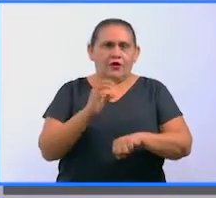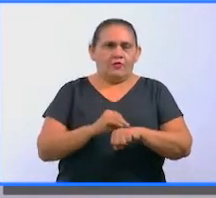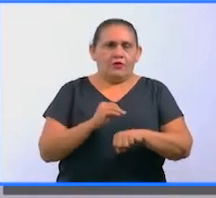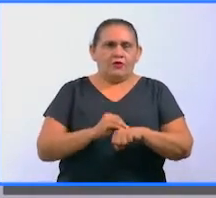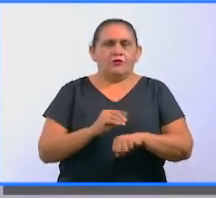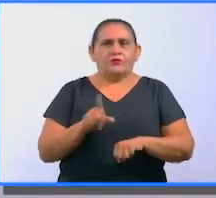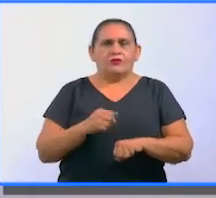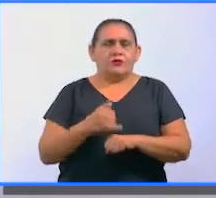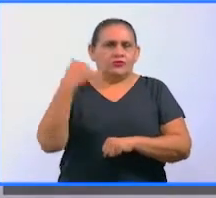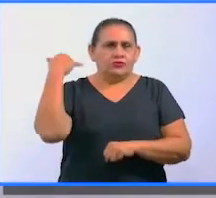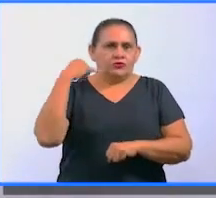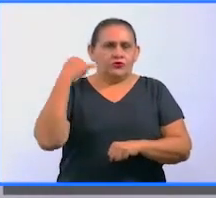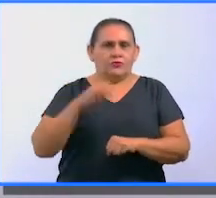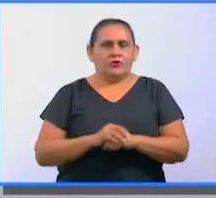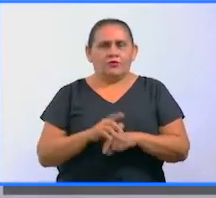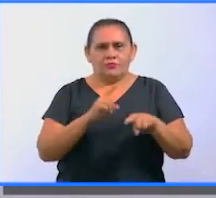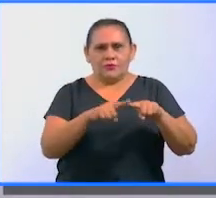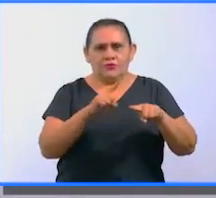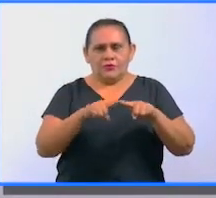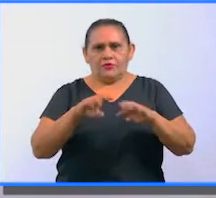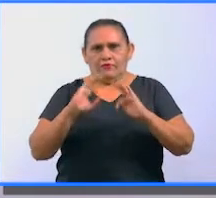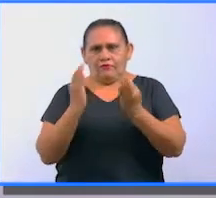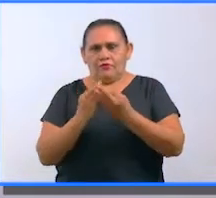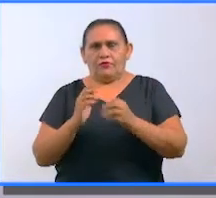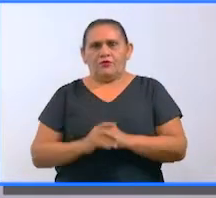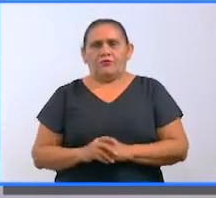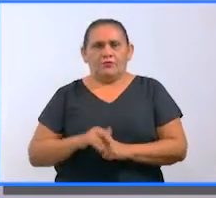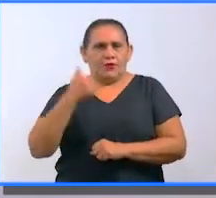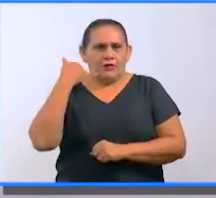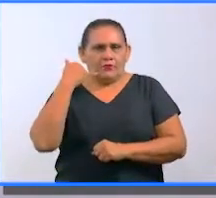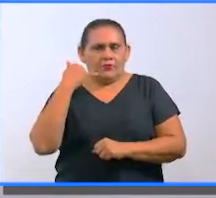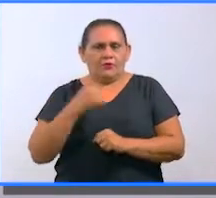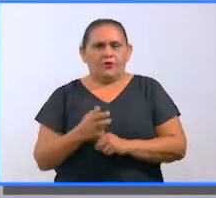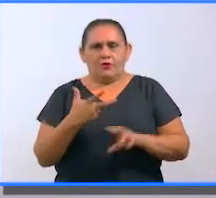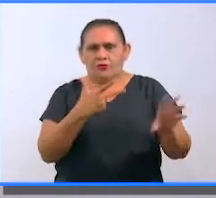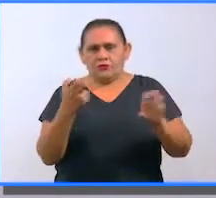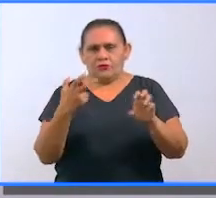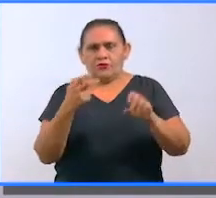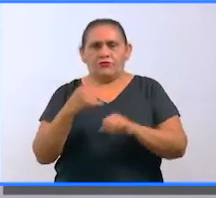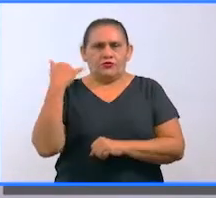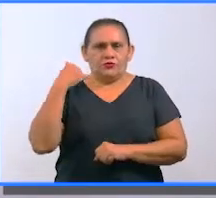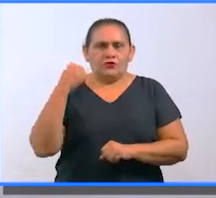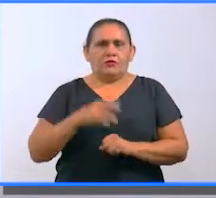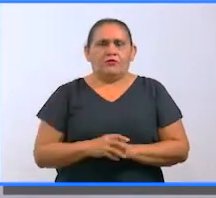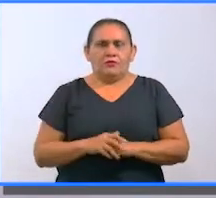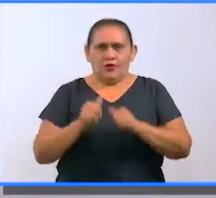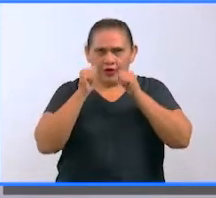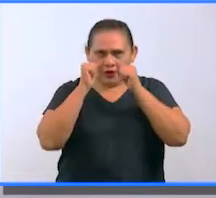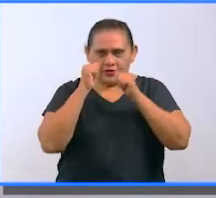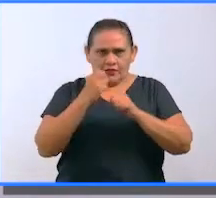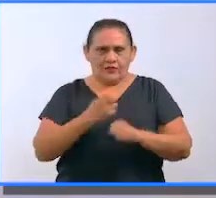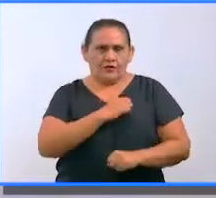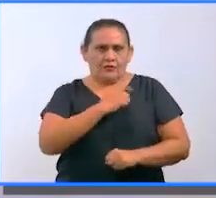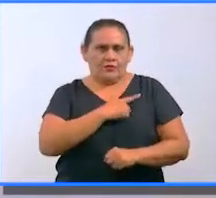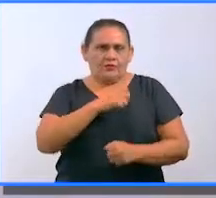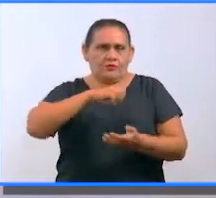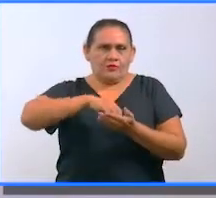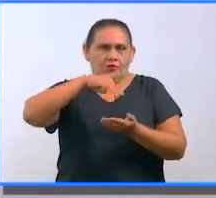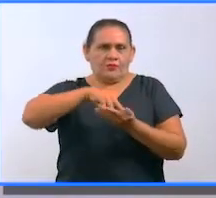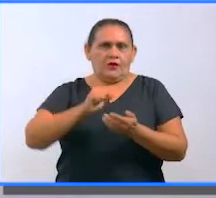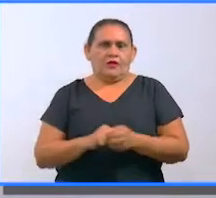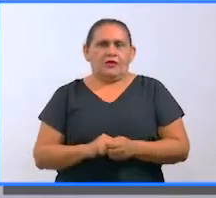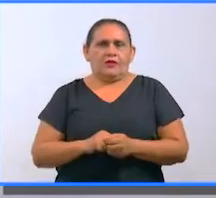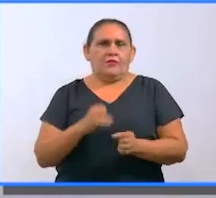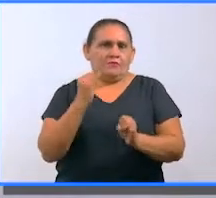a disposición de los yucatecos diversos canales. La línea Yucatán 800 Yucatán atiende en español y en maya. La